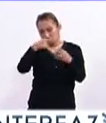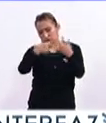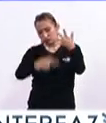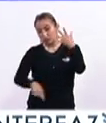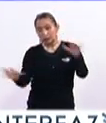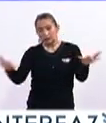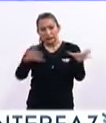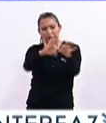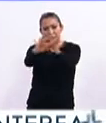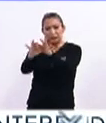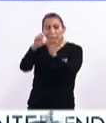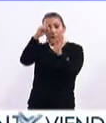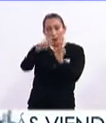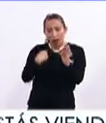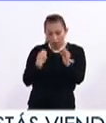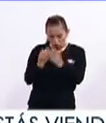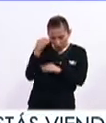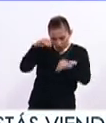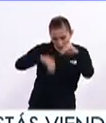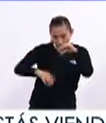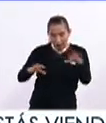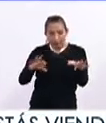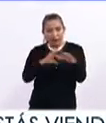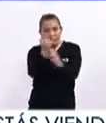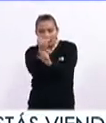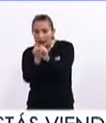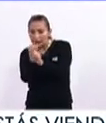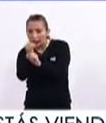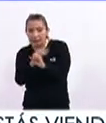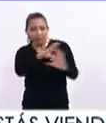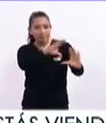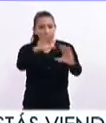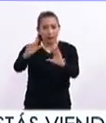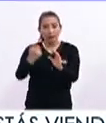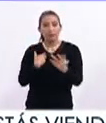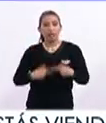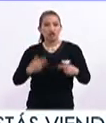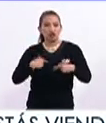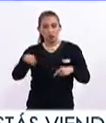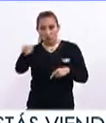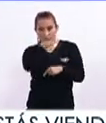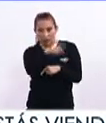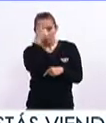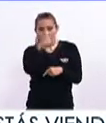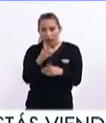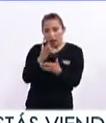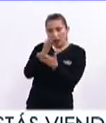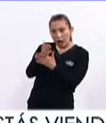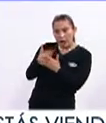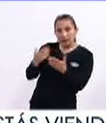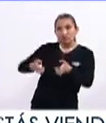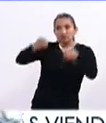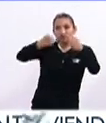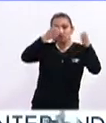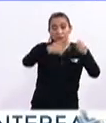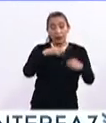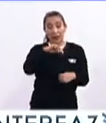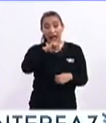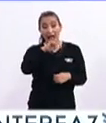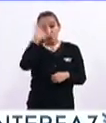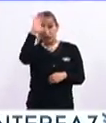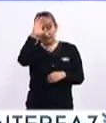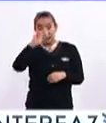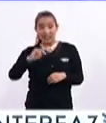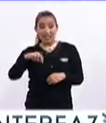otros, unieron fuerzas para actualizar y complementar estudios y capacitar y actualizar recursos humanos e infraestructura. La